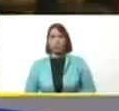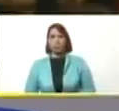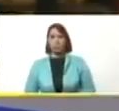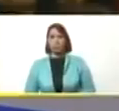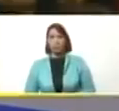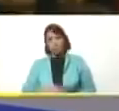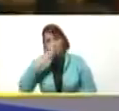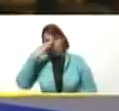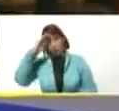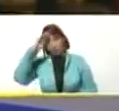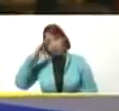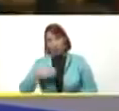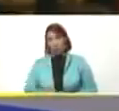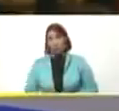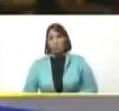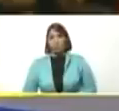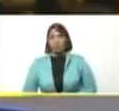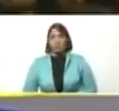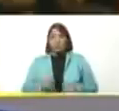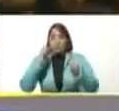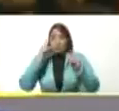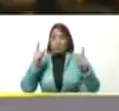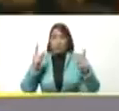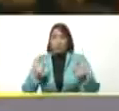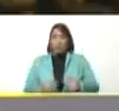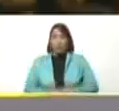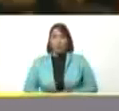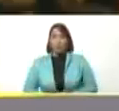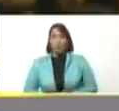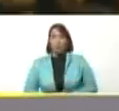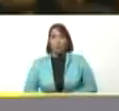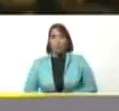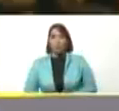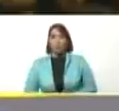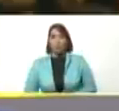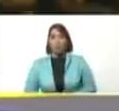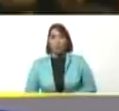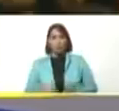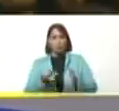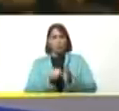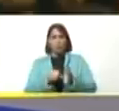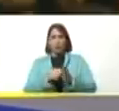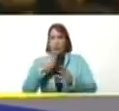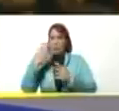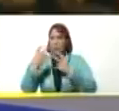Cuba es impresionante por donde uno recorre.